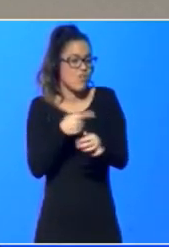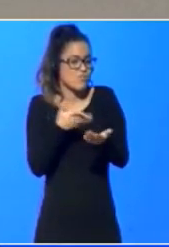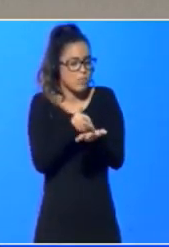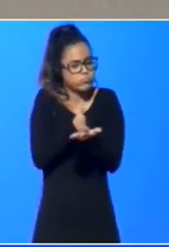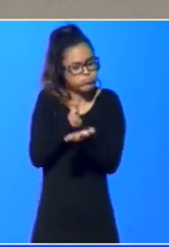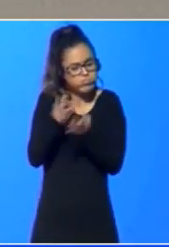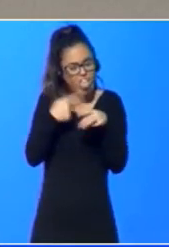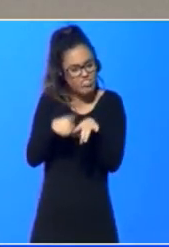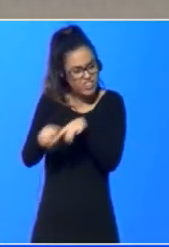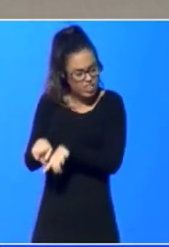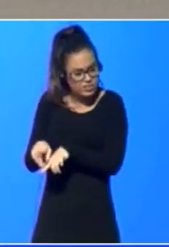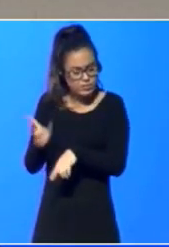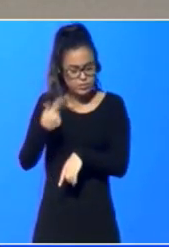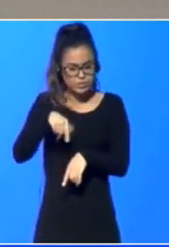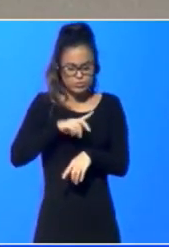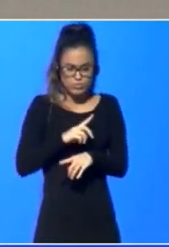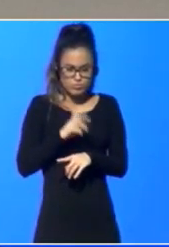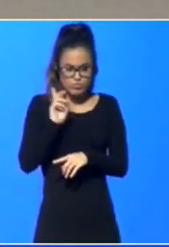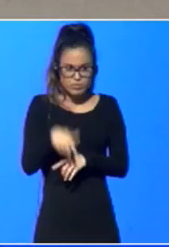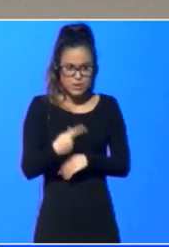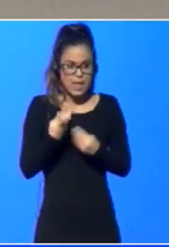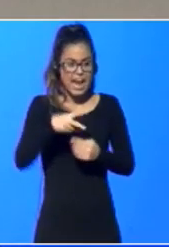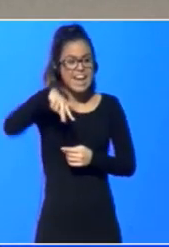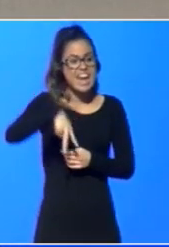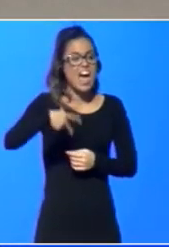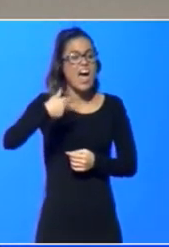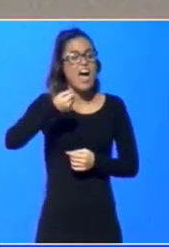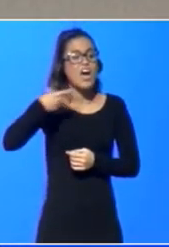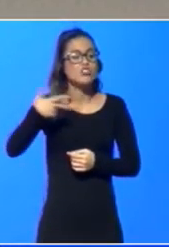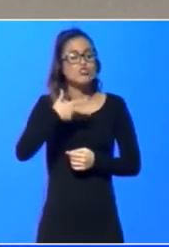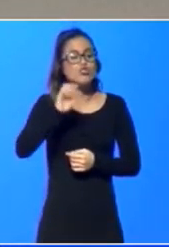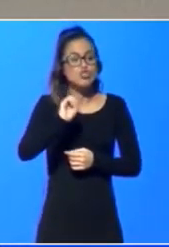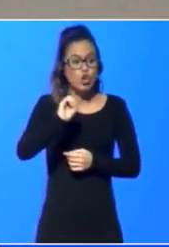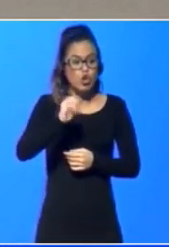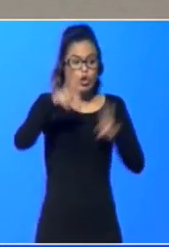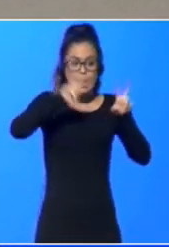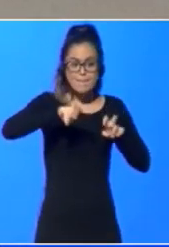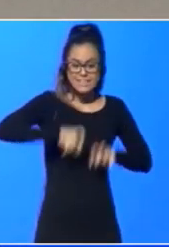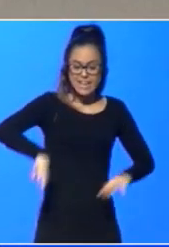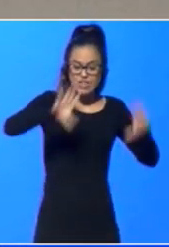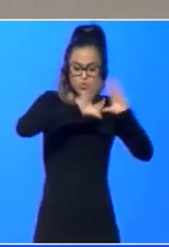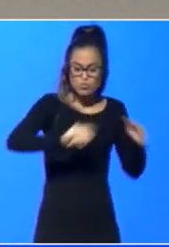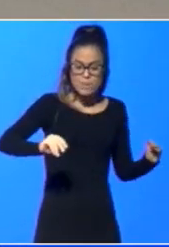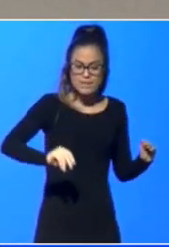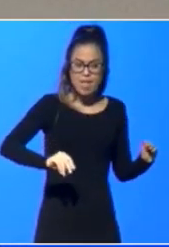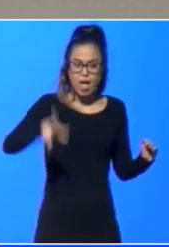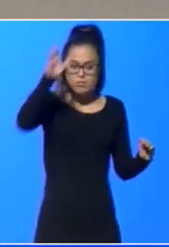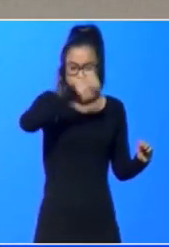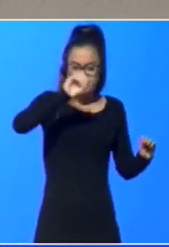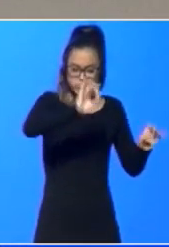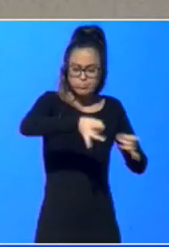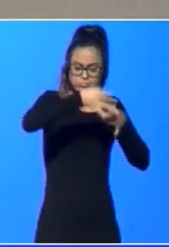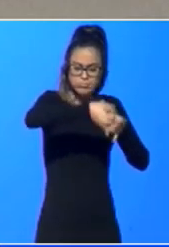¿no? Tuvimos la perspectiva de Nacho desde la investigación y la universidad, ¿no?, que ponía un poco el